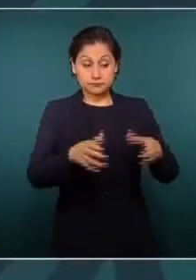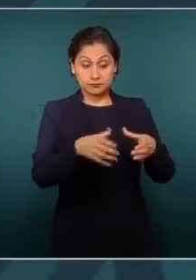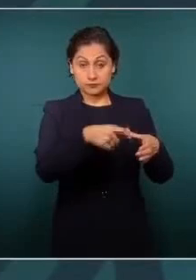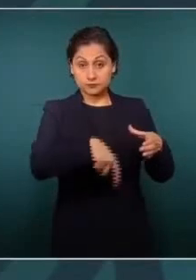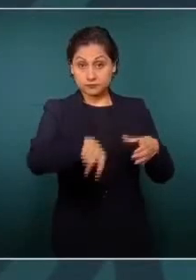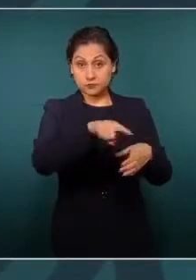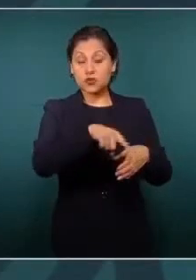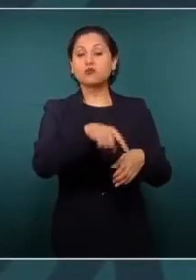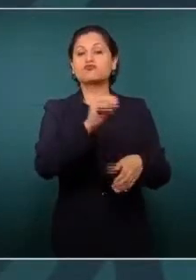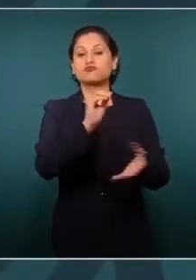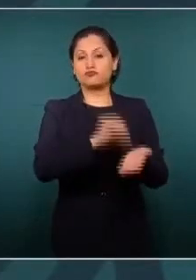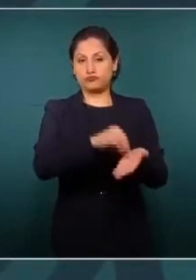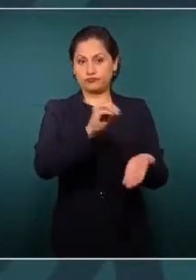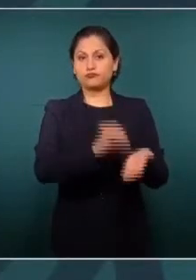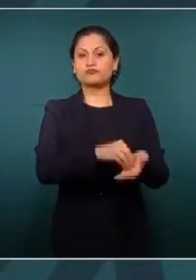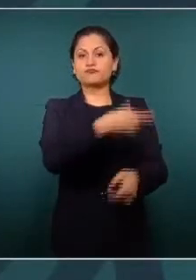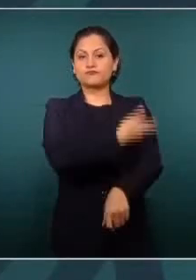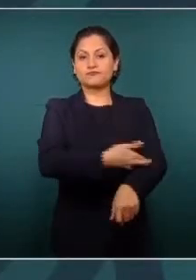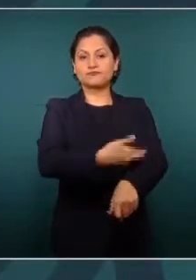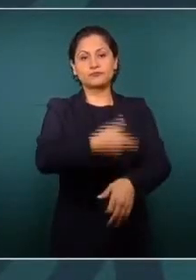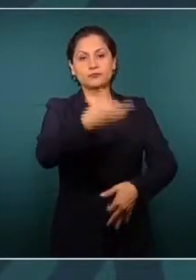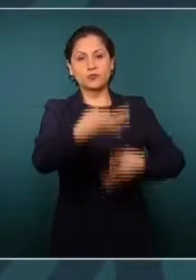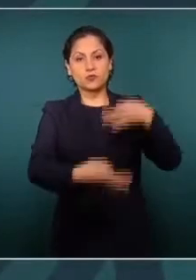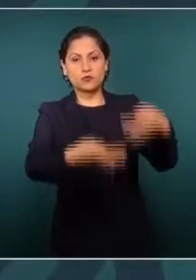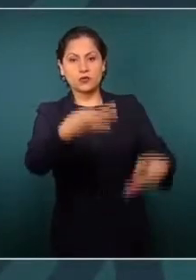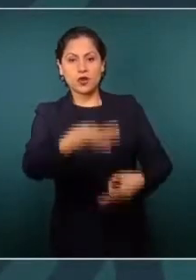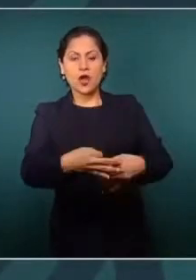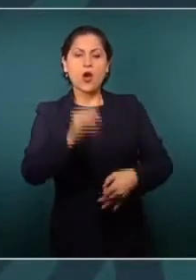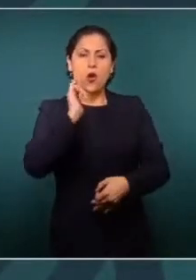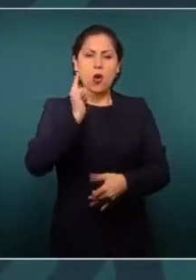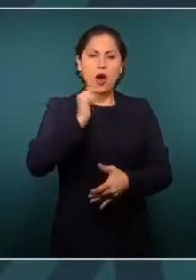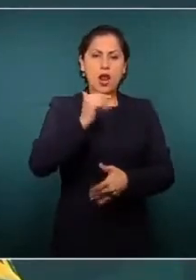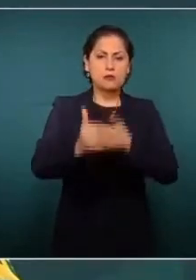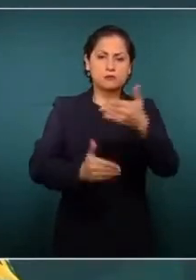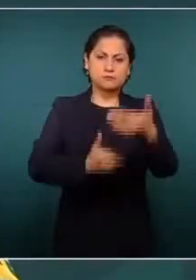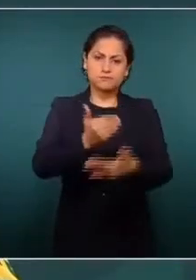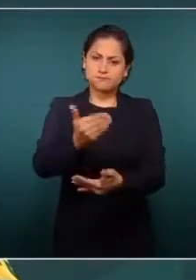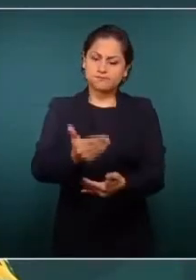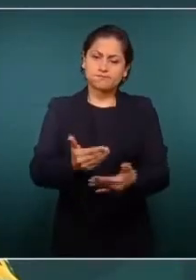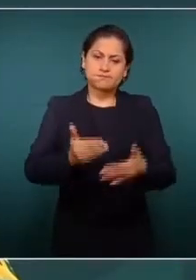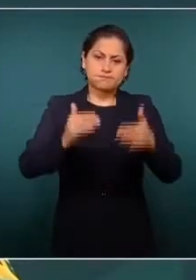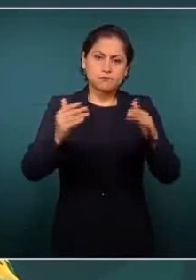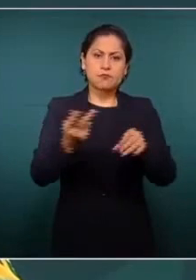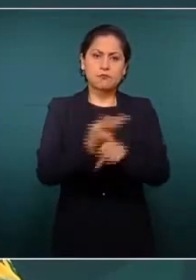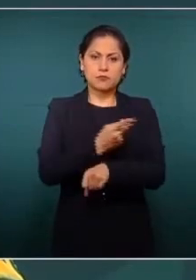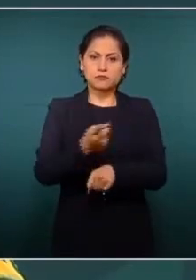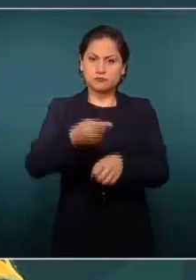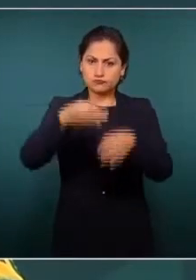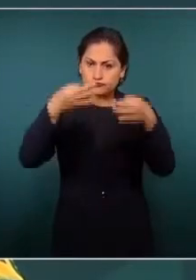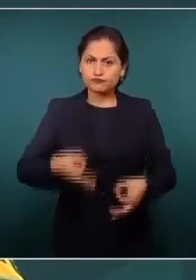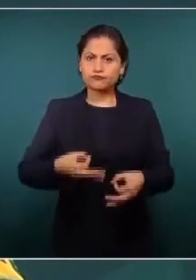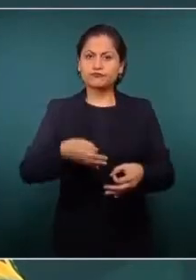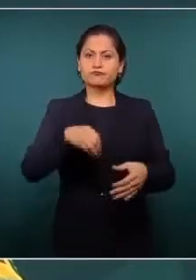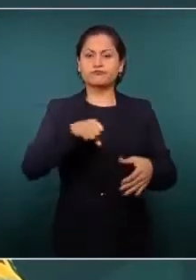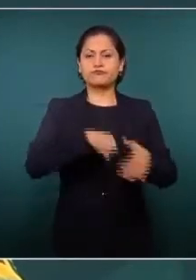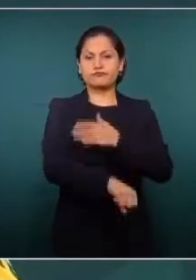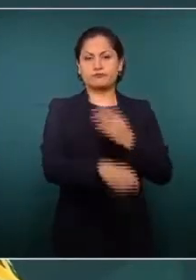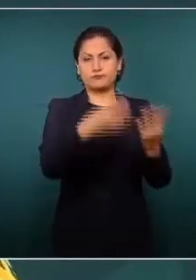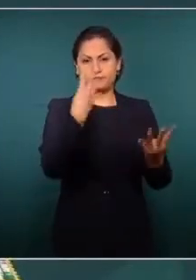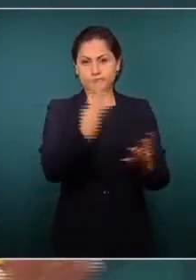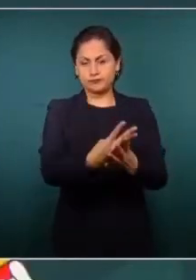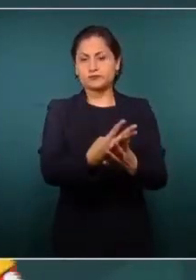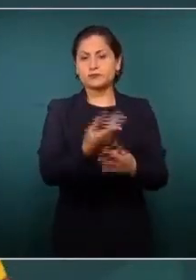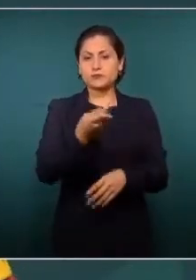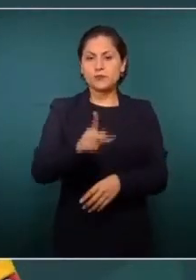proceso tenemos que todo se llegue a su éxito y se logre la detención formal pero